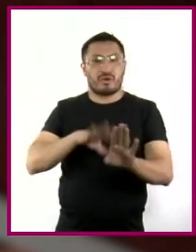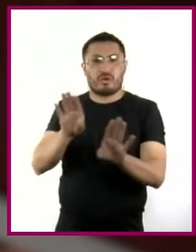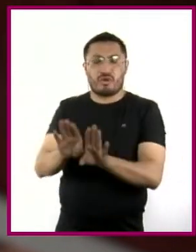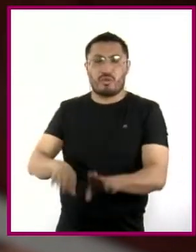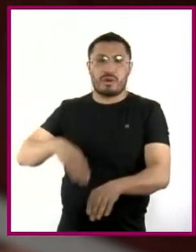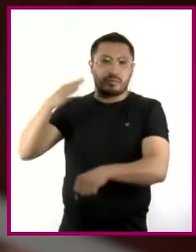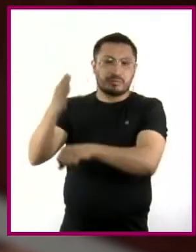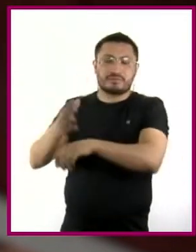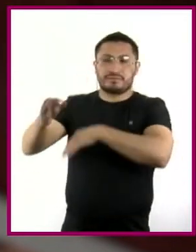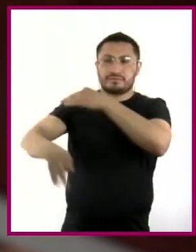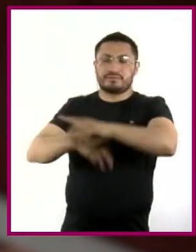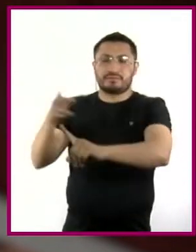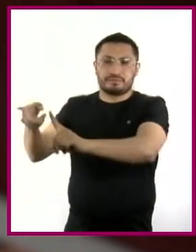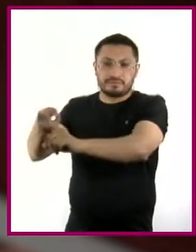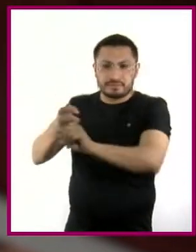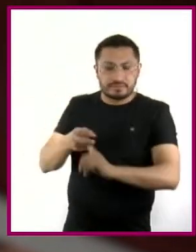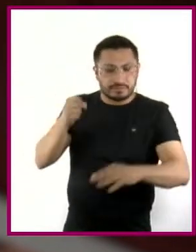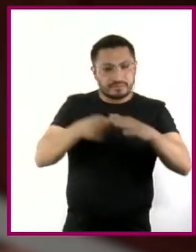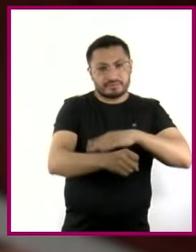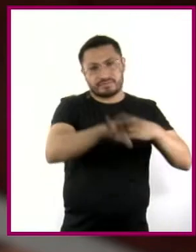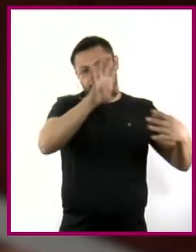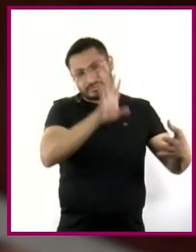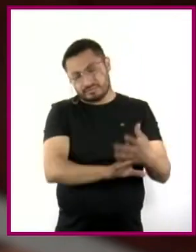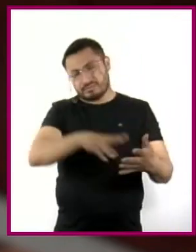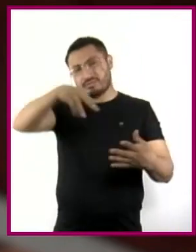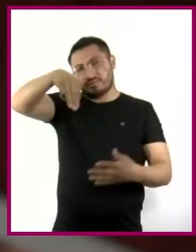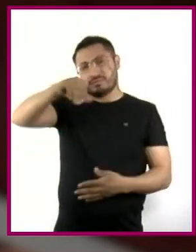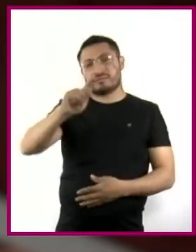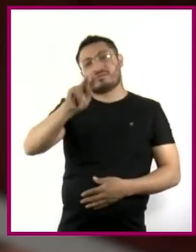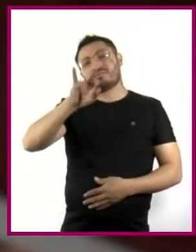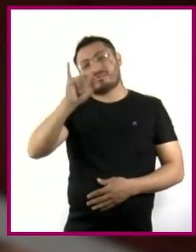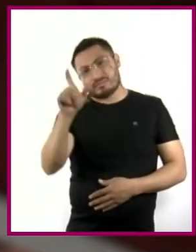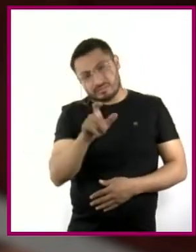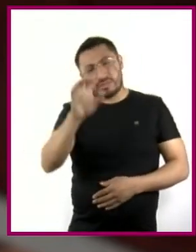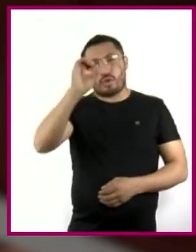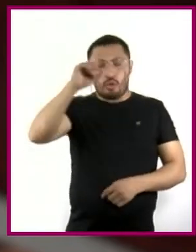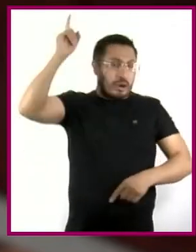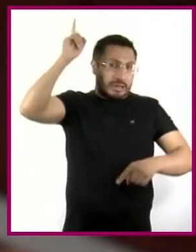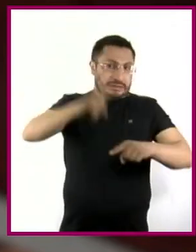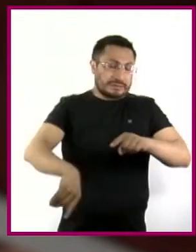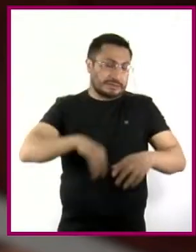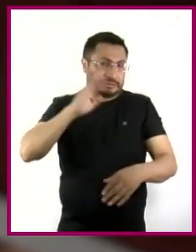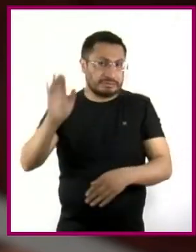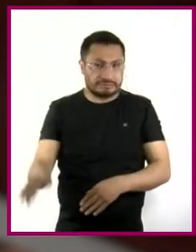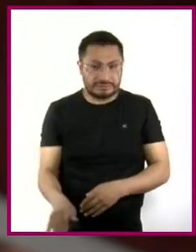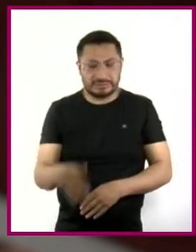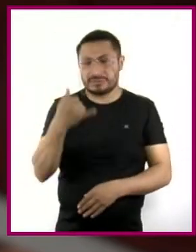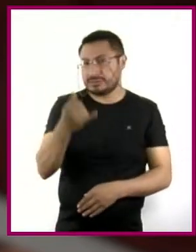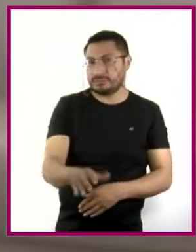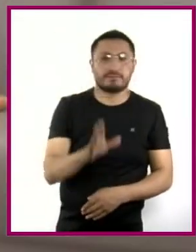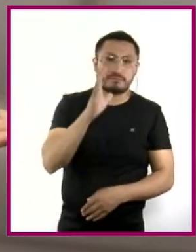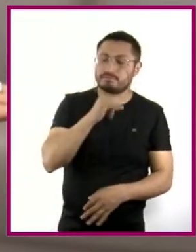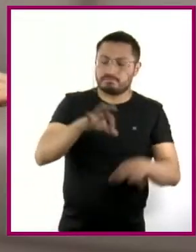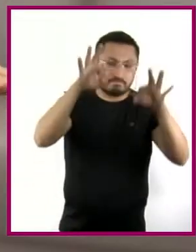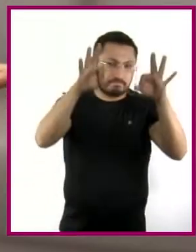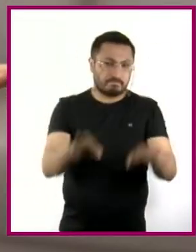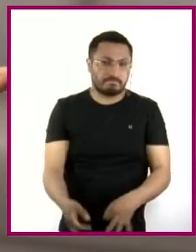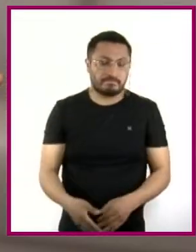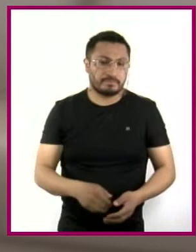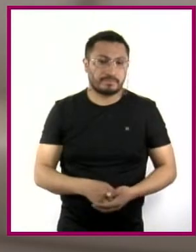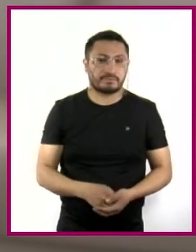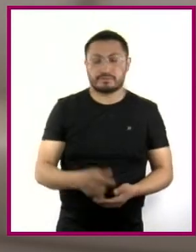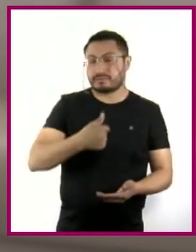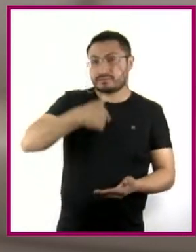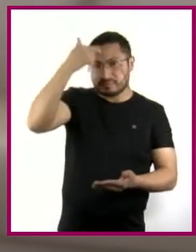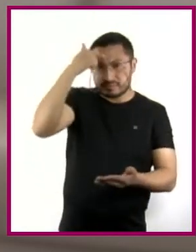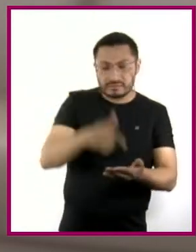ser capturados y regresados a la Matrix también, o eliminados por completo. Eso no puede ser algo digno. Supongo que